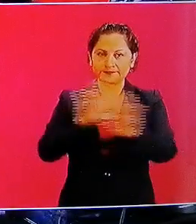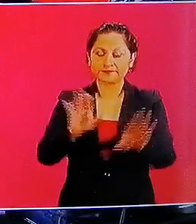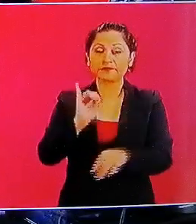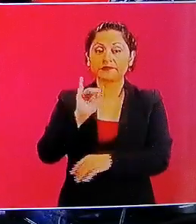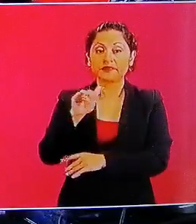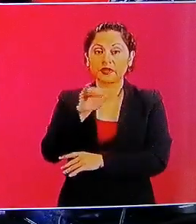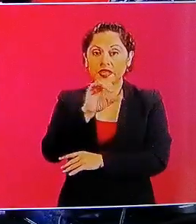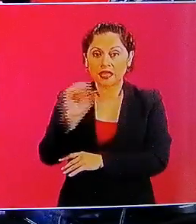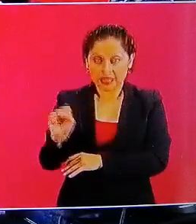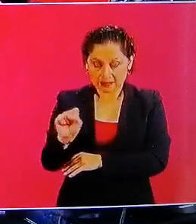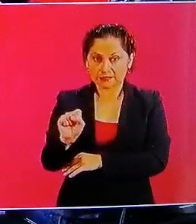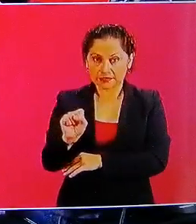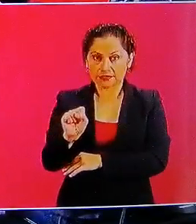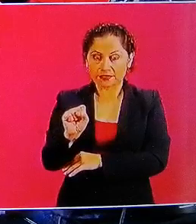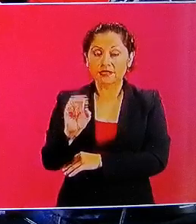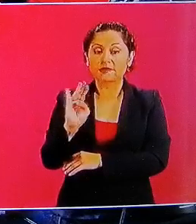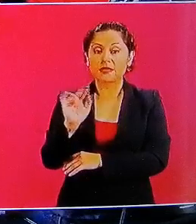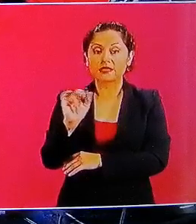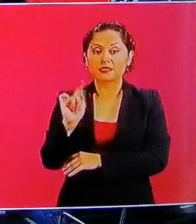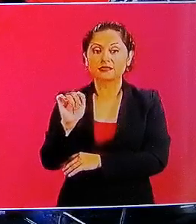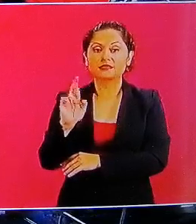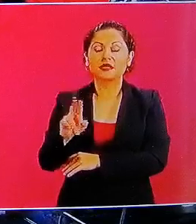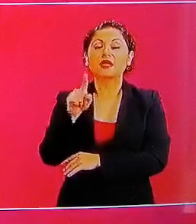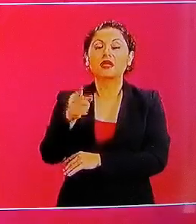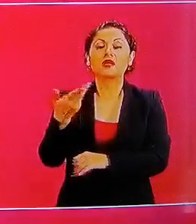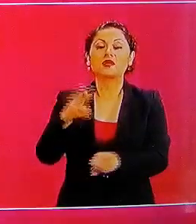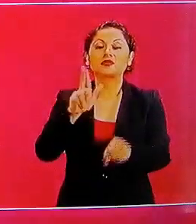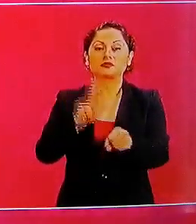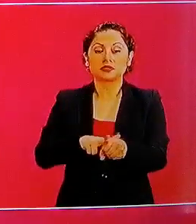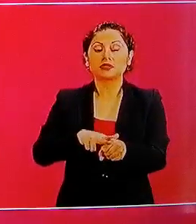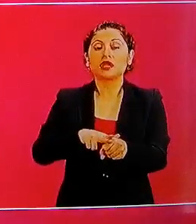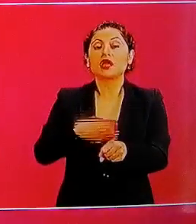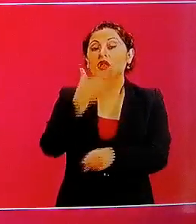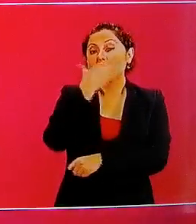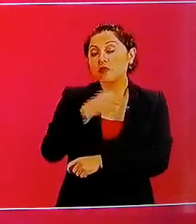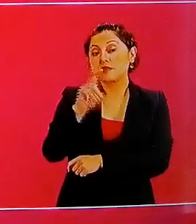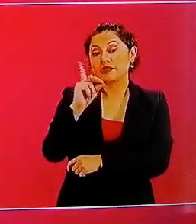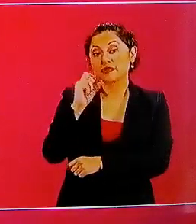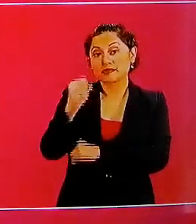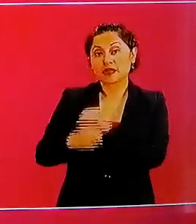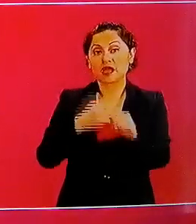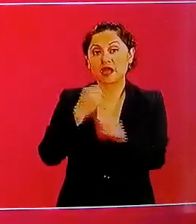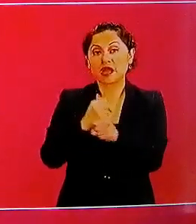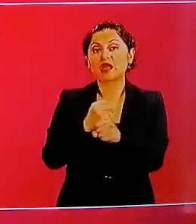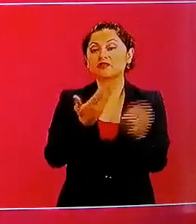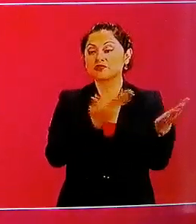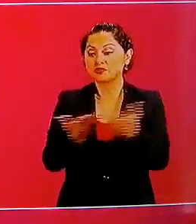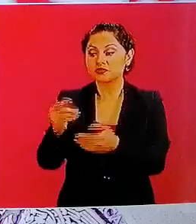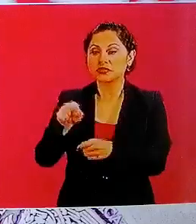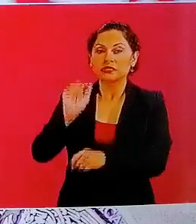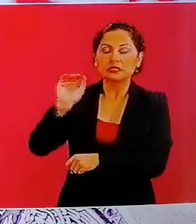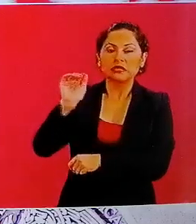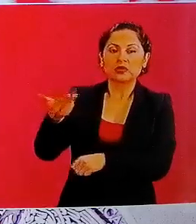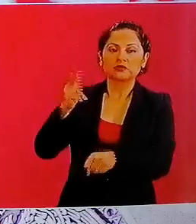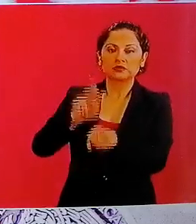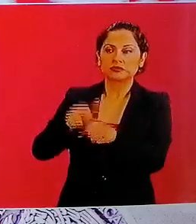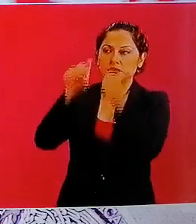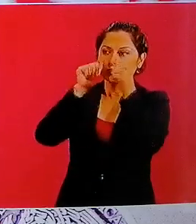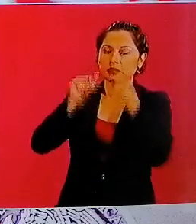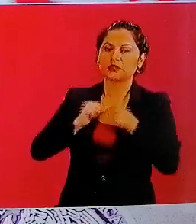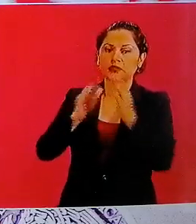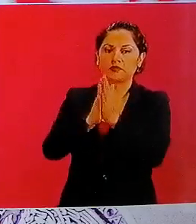ocurrió, sino en el hospital del IMSS-Bienestar llega esta persona, un hombre de 30 años, pidiendo atención médica, entonces se le traslada